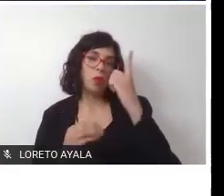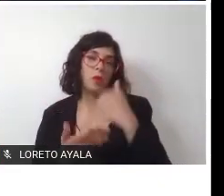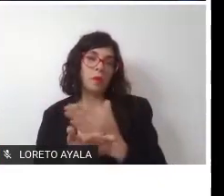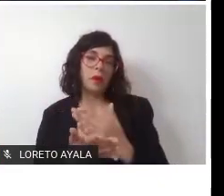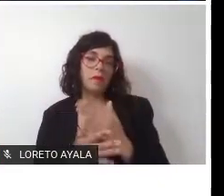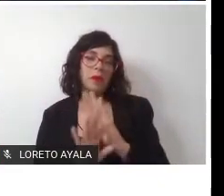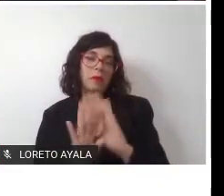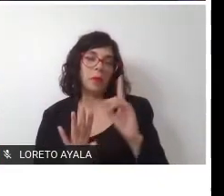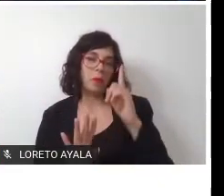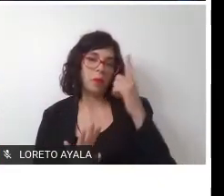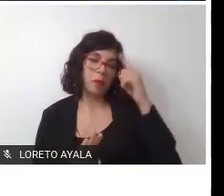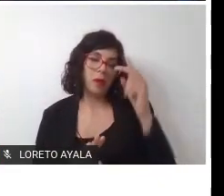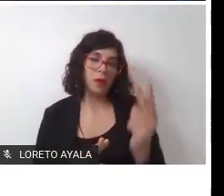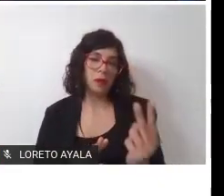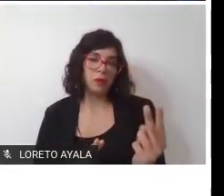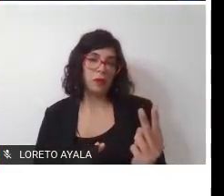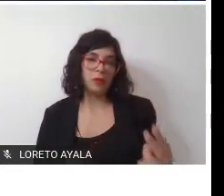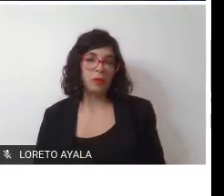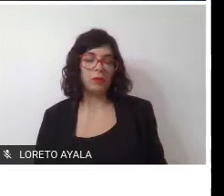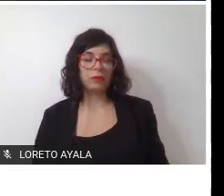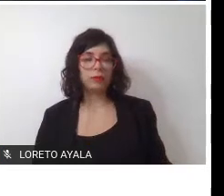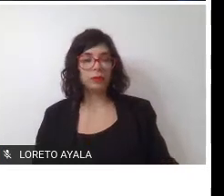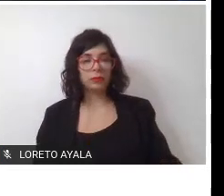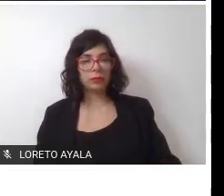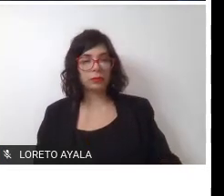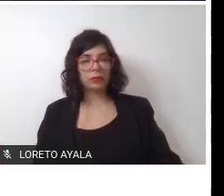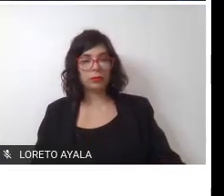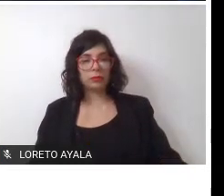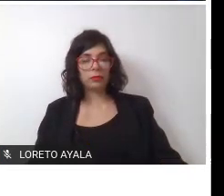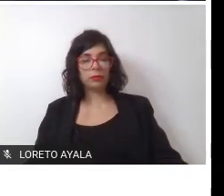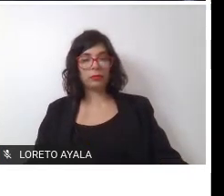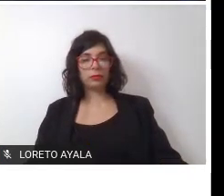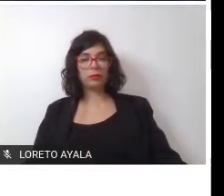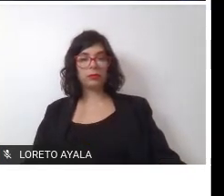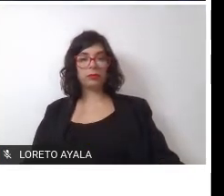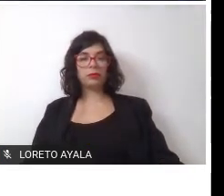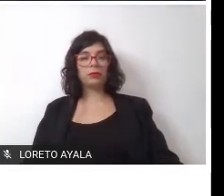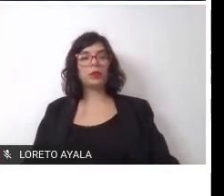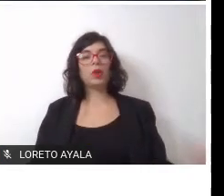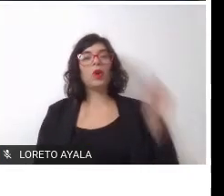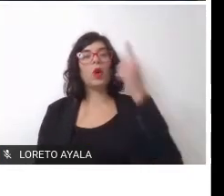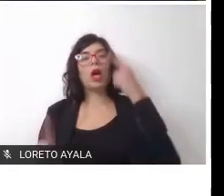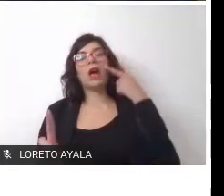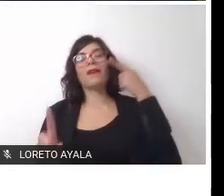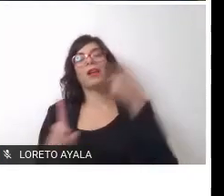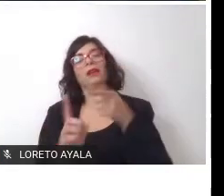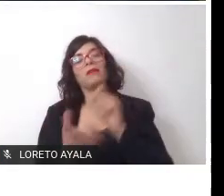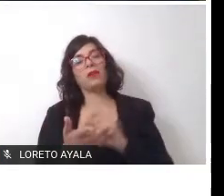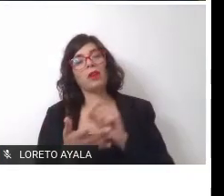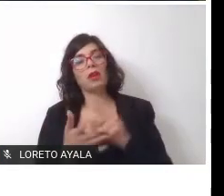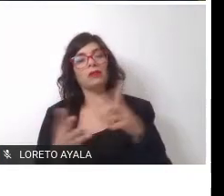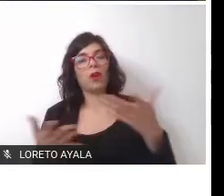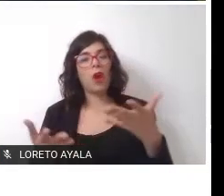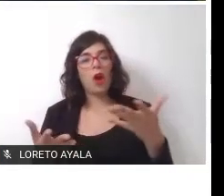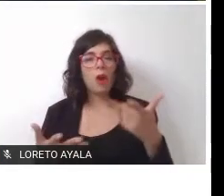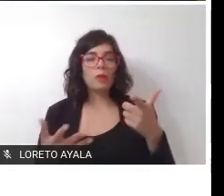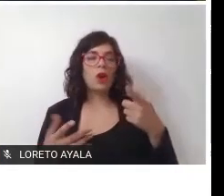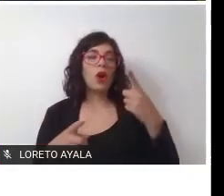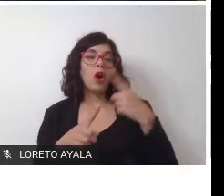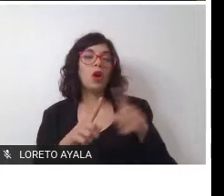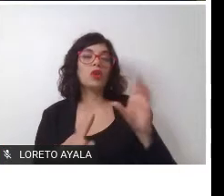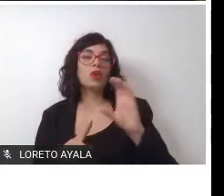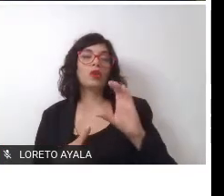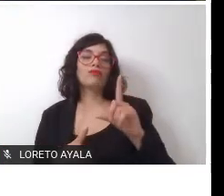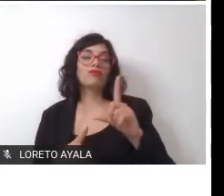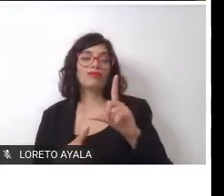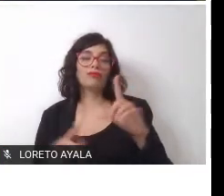planificación para ello. Están los objetivos de la clase, el cruce curricular con las otras asignaturas, que es algo que el